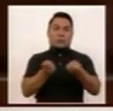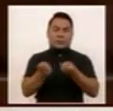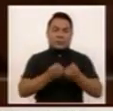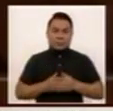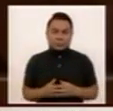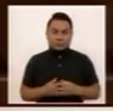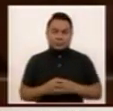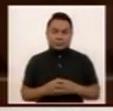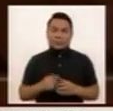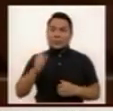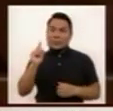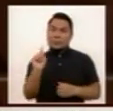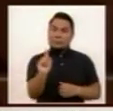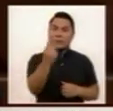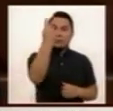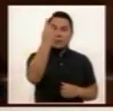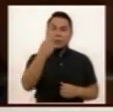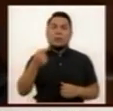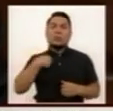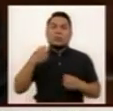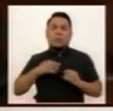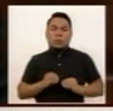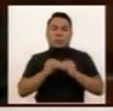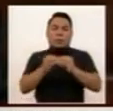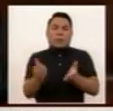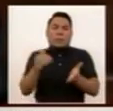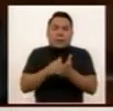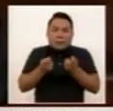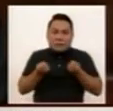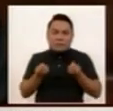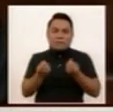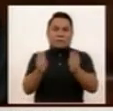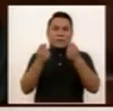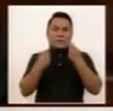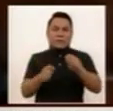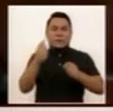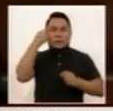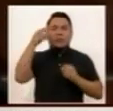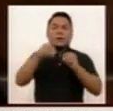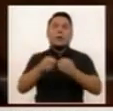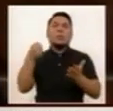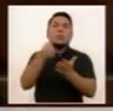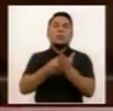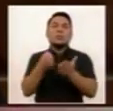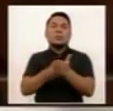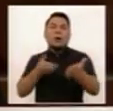Primero, pondremos nuestro mayor esfuerzo en la lucha contra la corrupción.